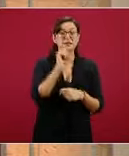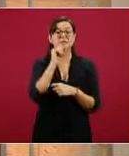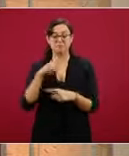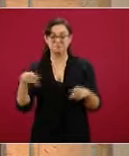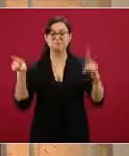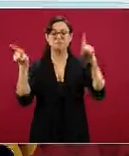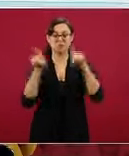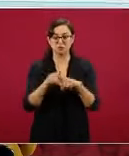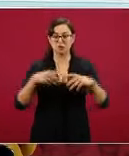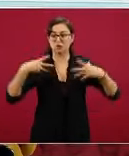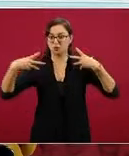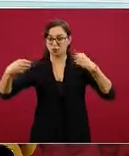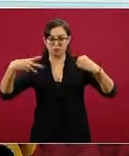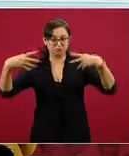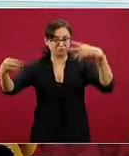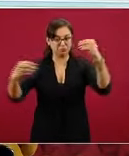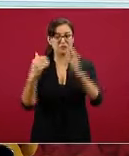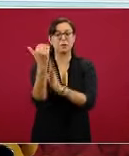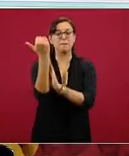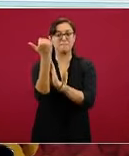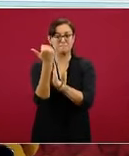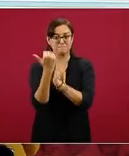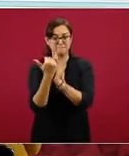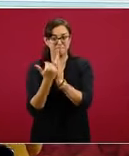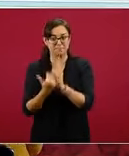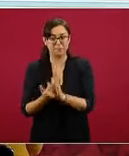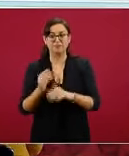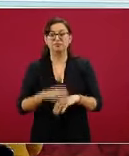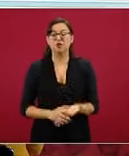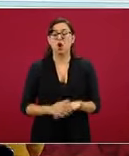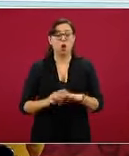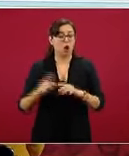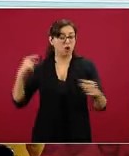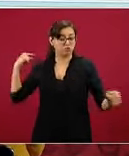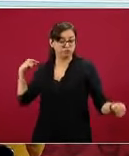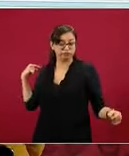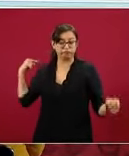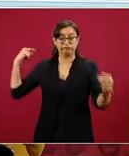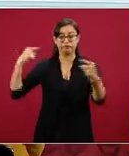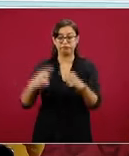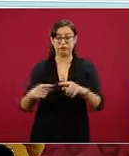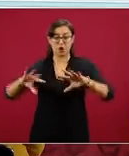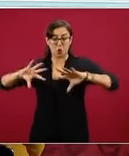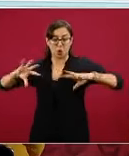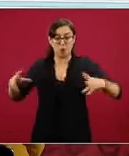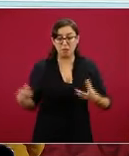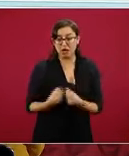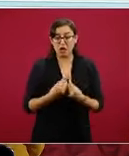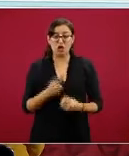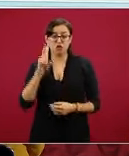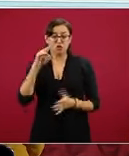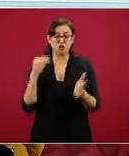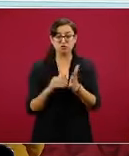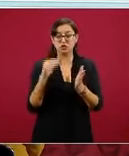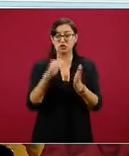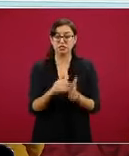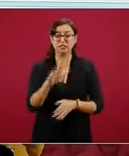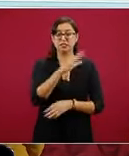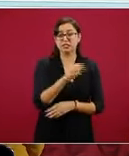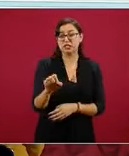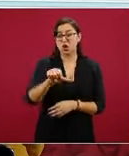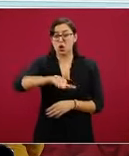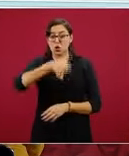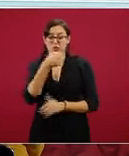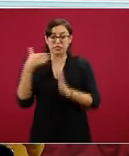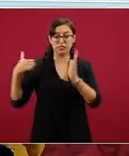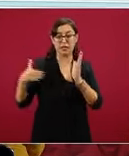su comportamiento. Son más ya de 2.511.000 las personas que han sido clasificadas como